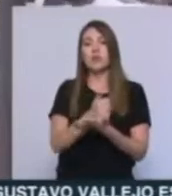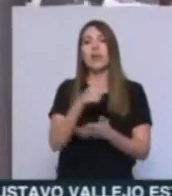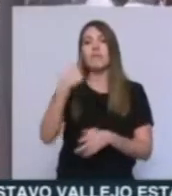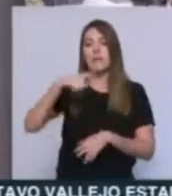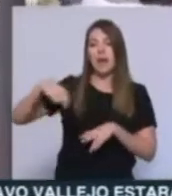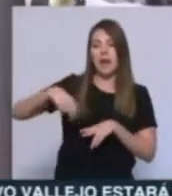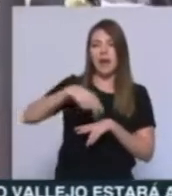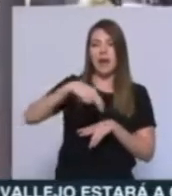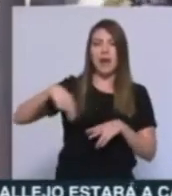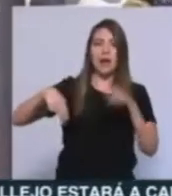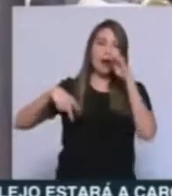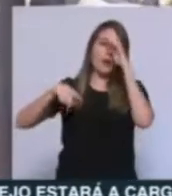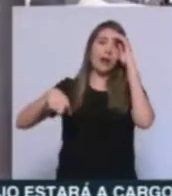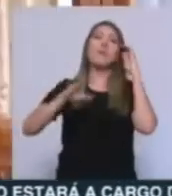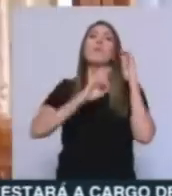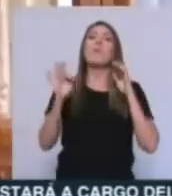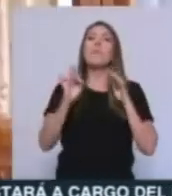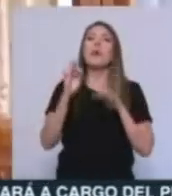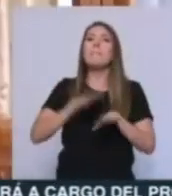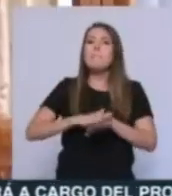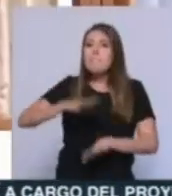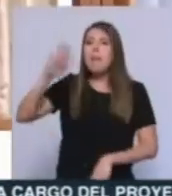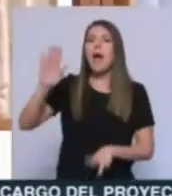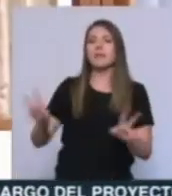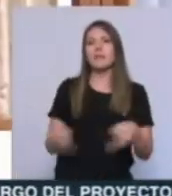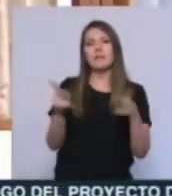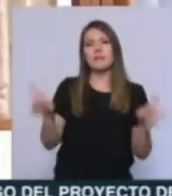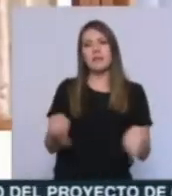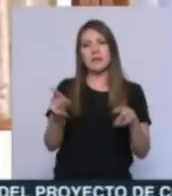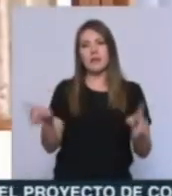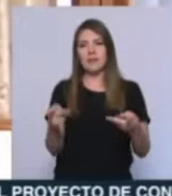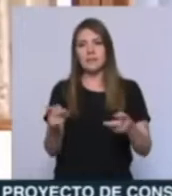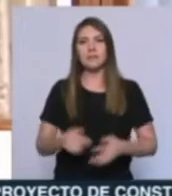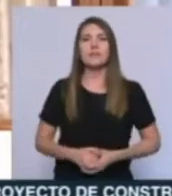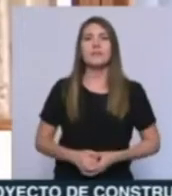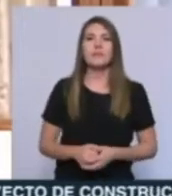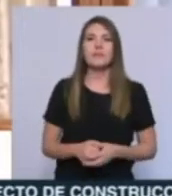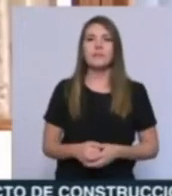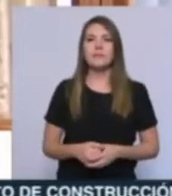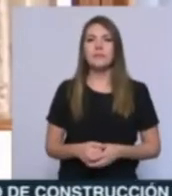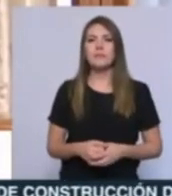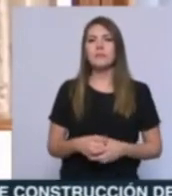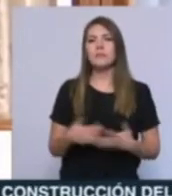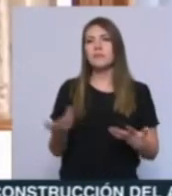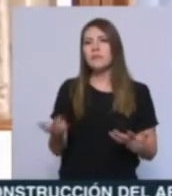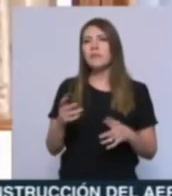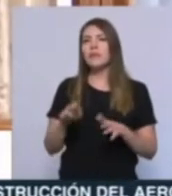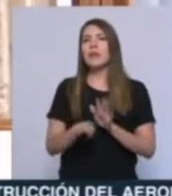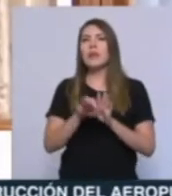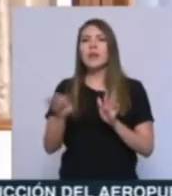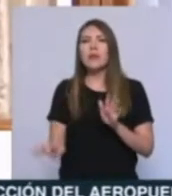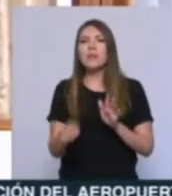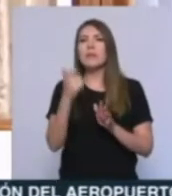que redundaría en un incremento de ventas. Tal vez de forma muy indirecta, digamos, con los precios relativamente